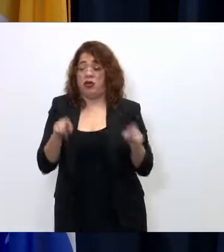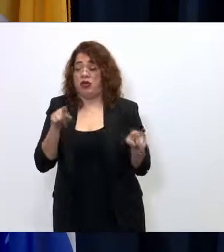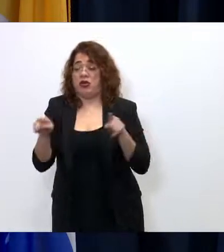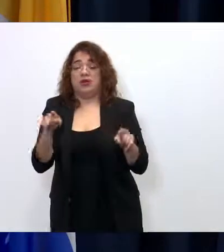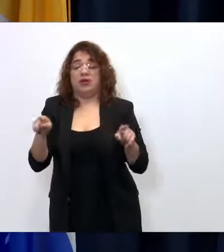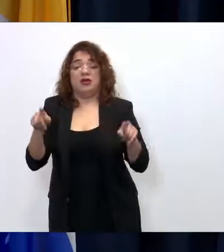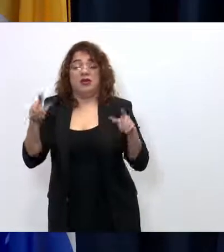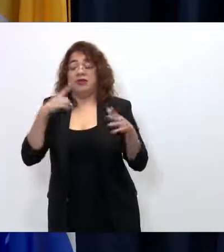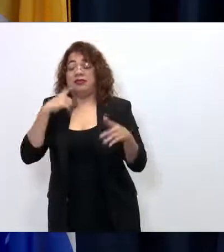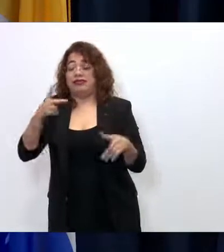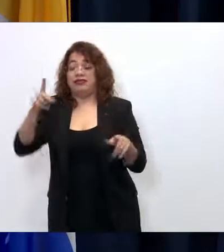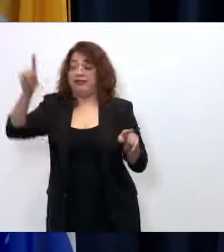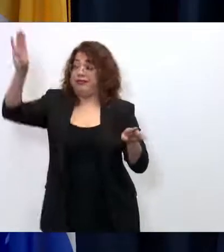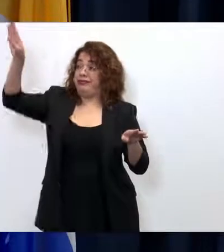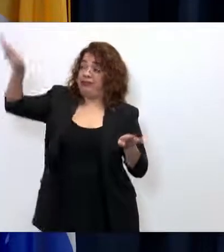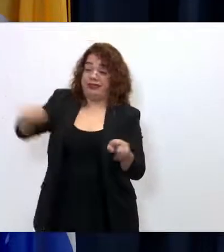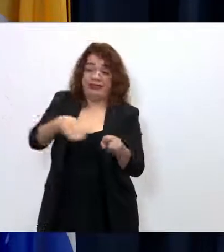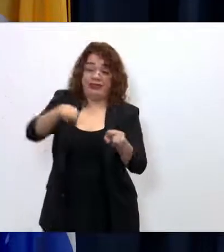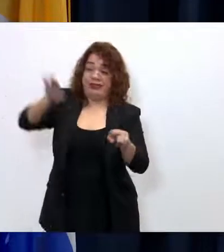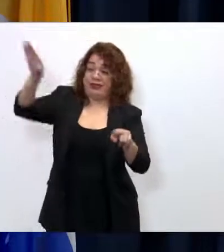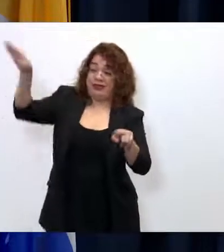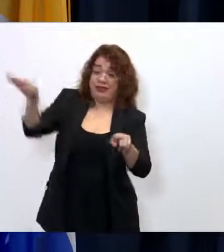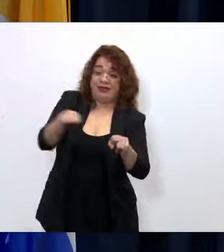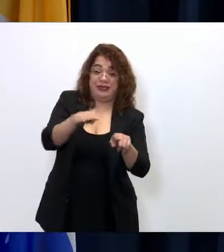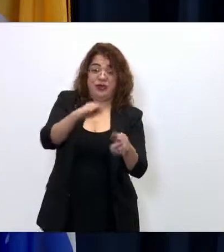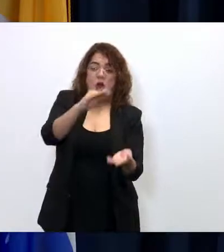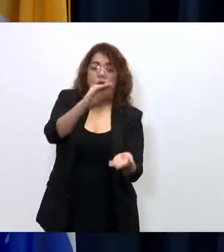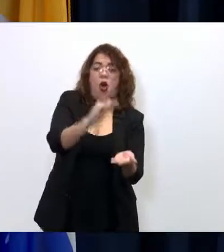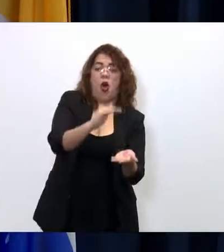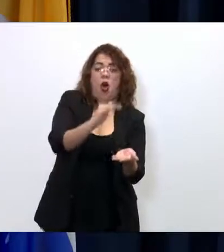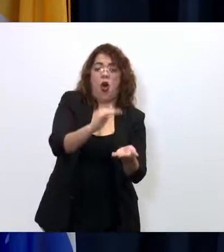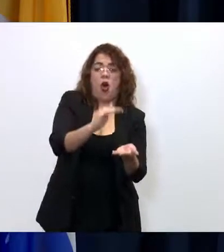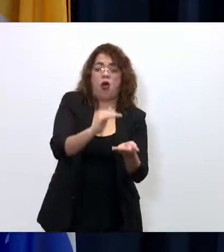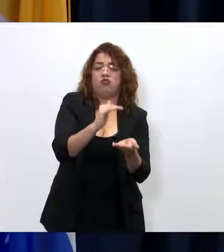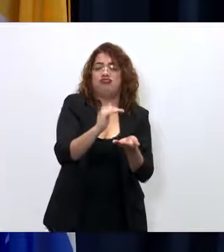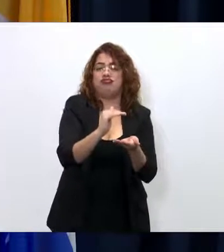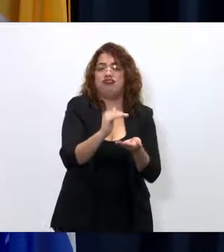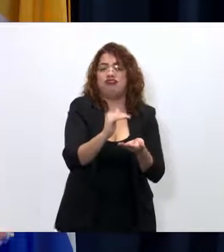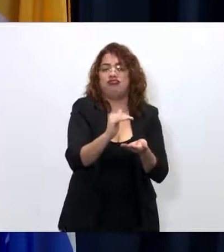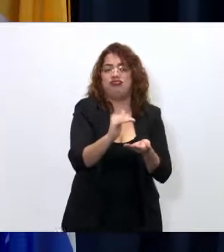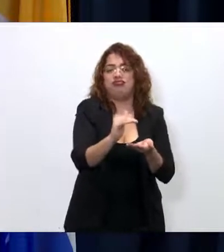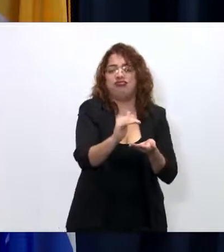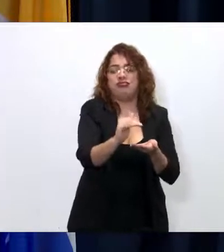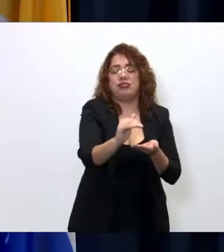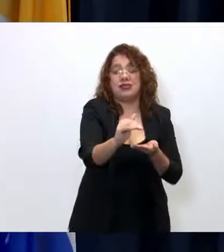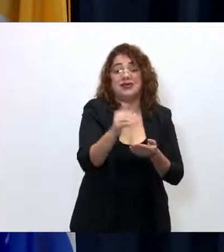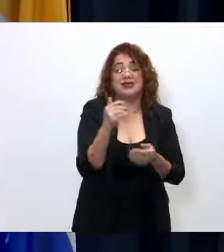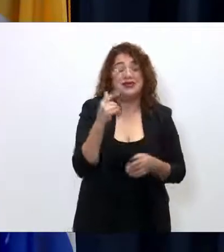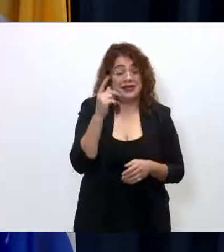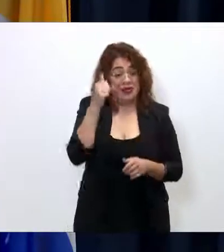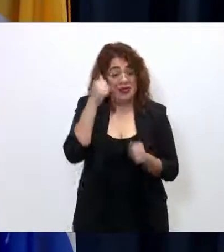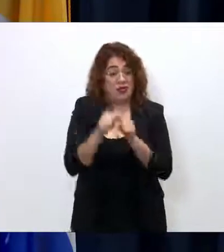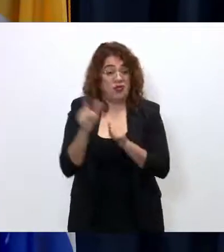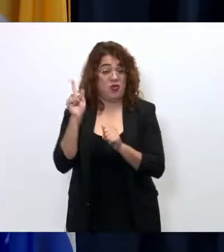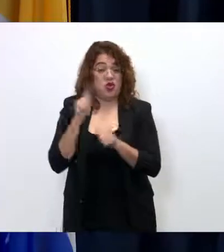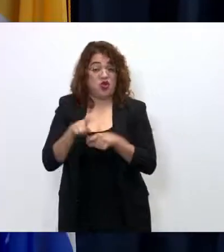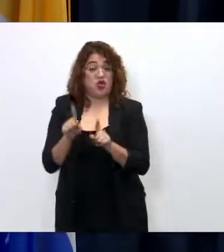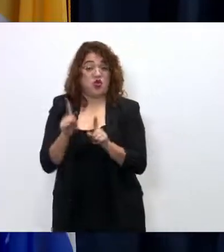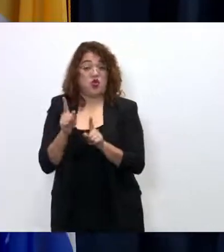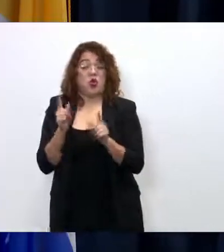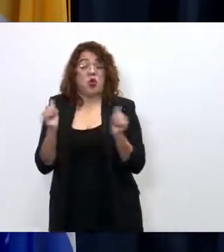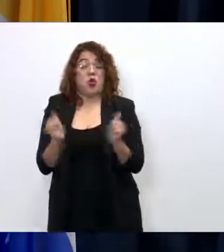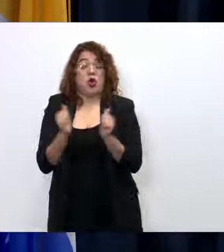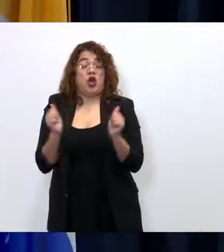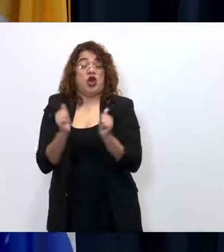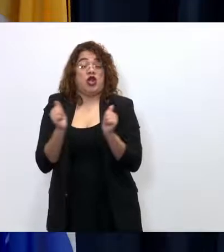bajas, más bajas ahora en comparación antes de que comenzara ese aumento que vimos el año